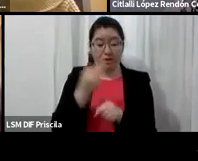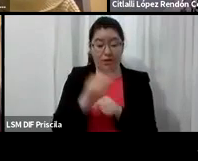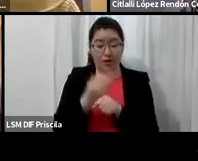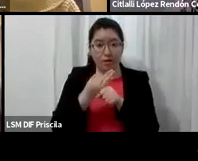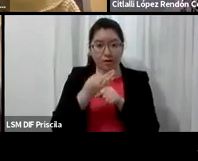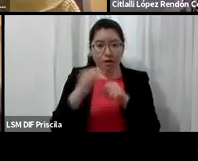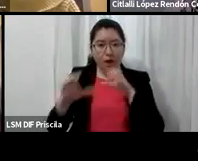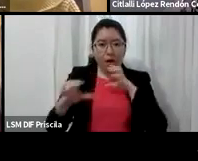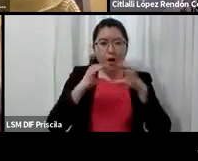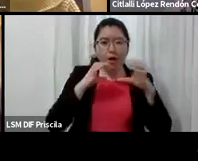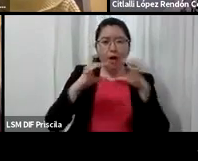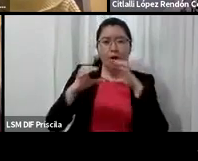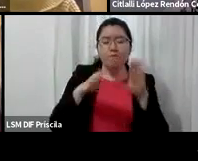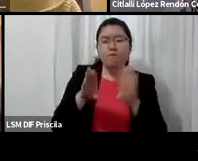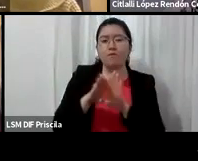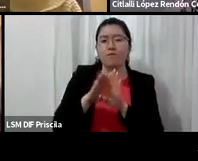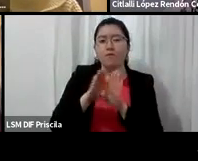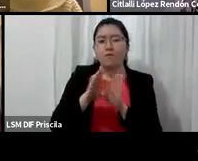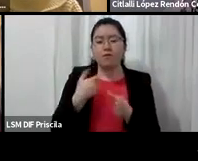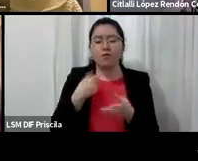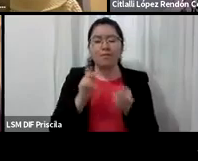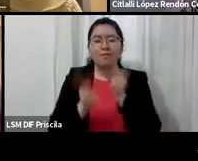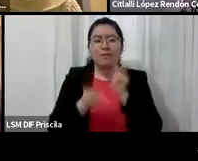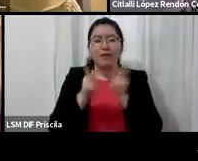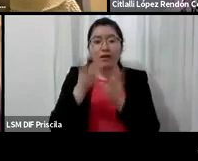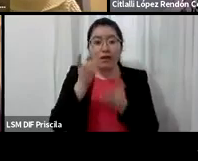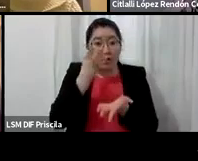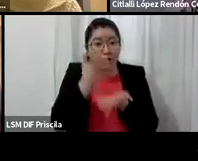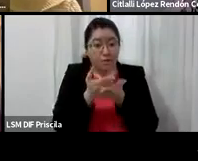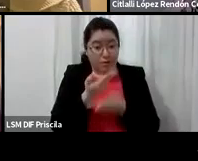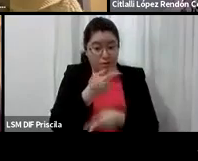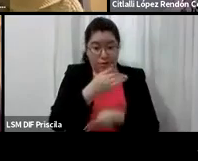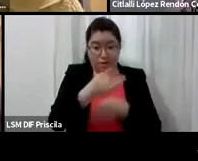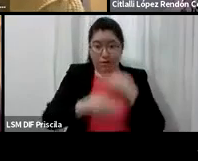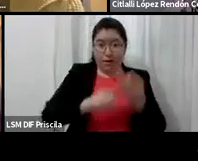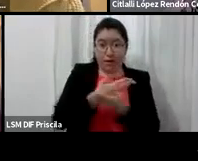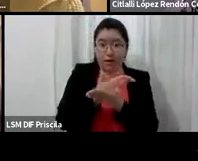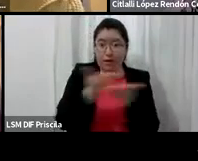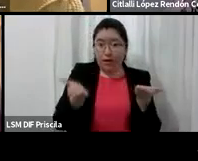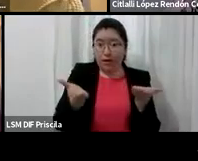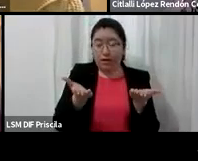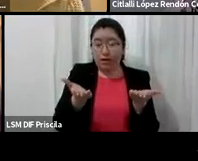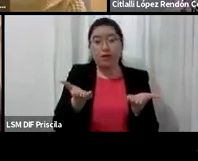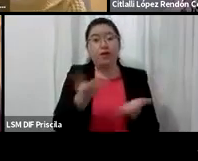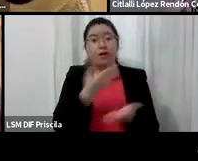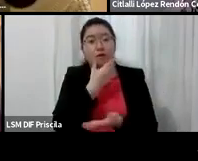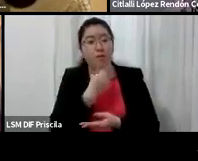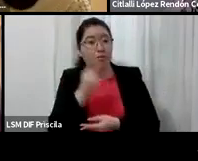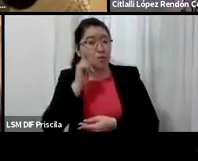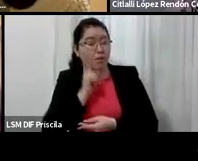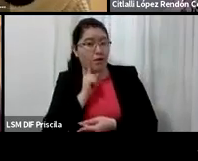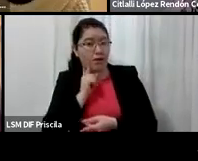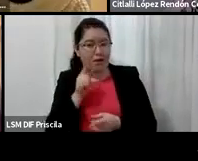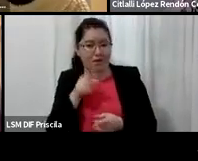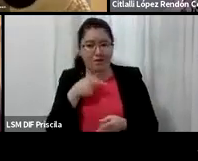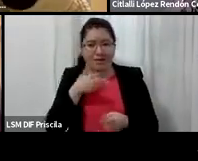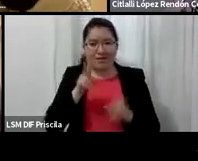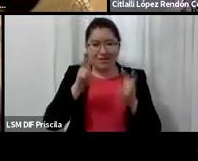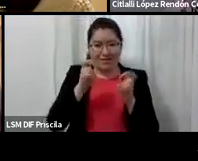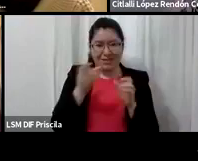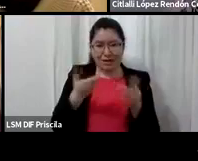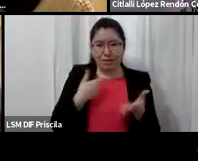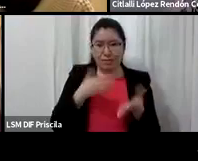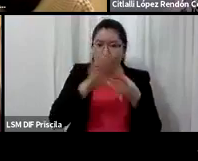no son solo para acercarnos a todas, todos y todes a estos temas, sino también para construir